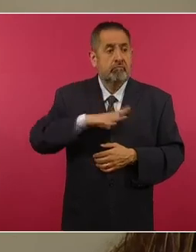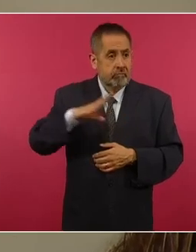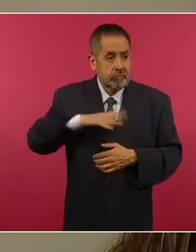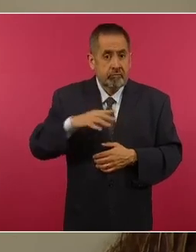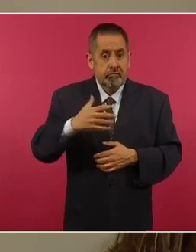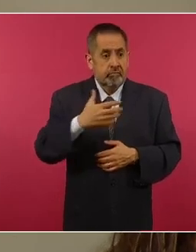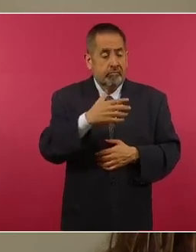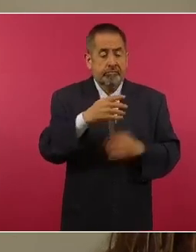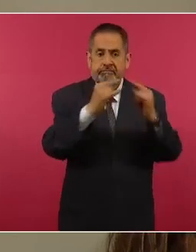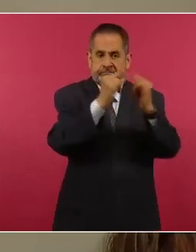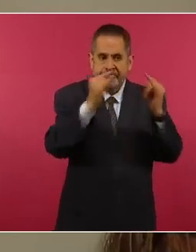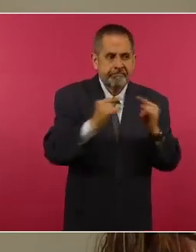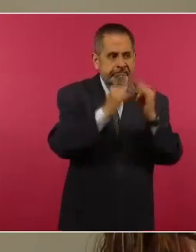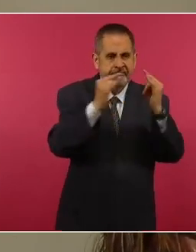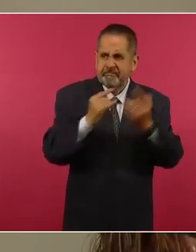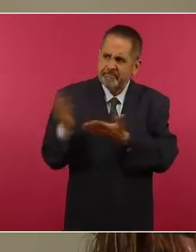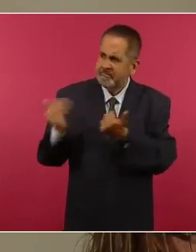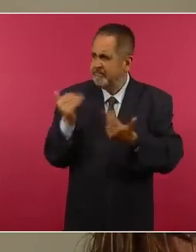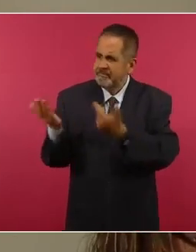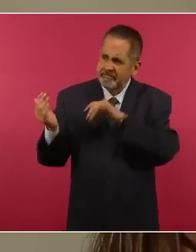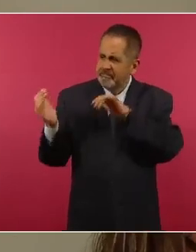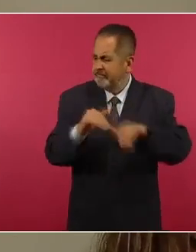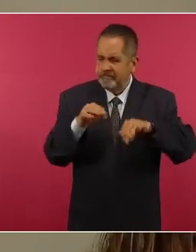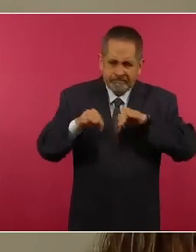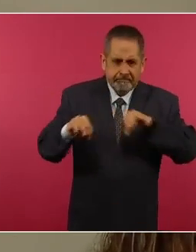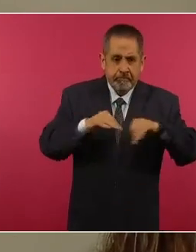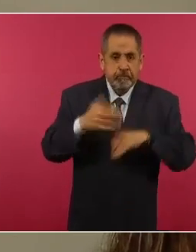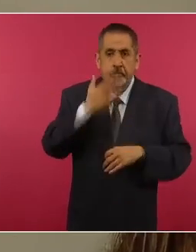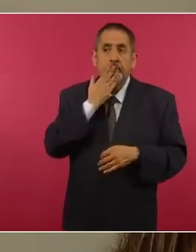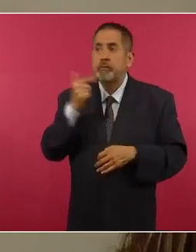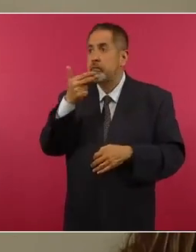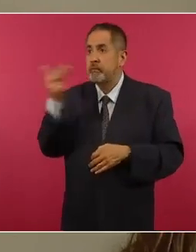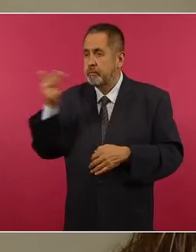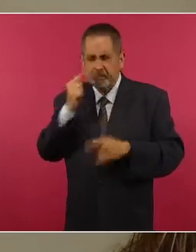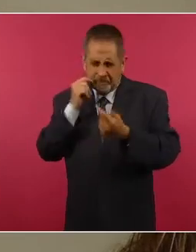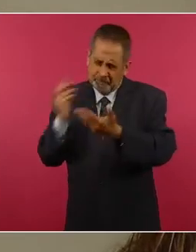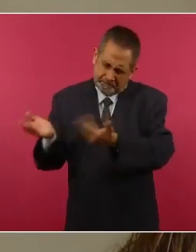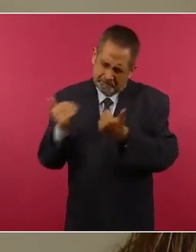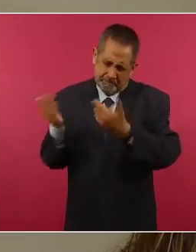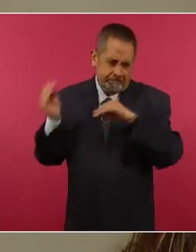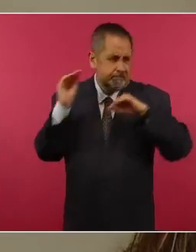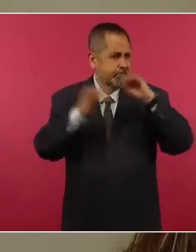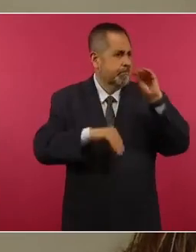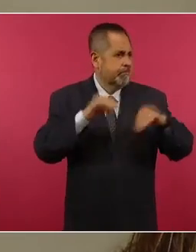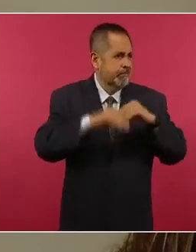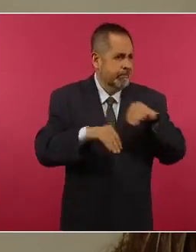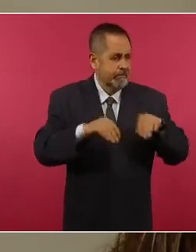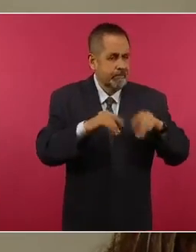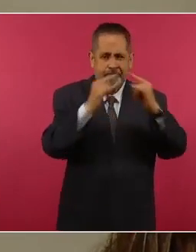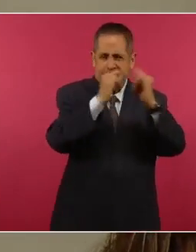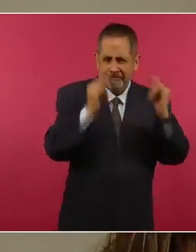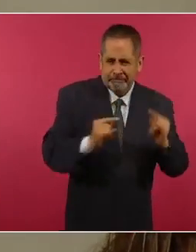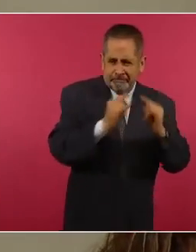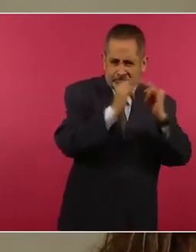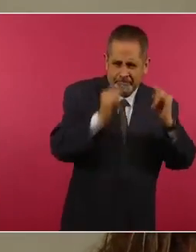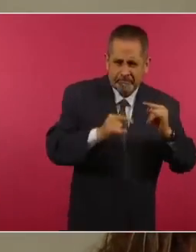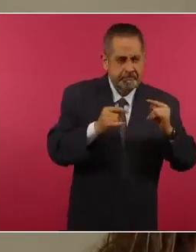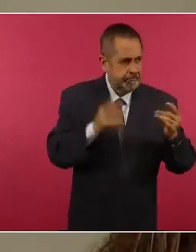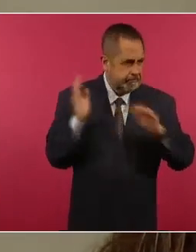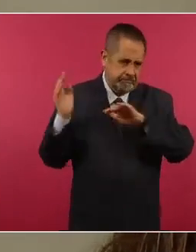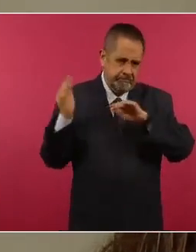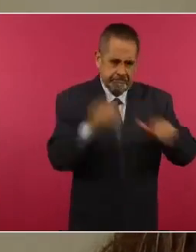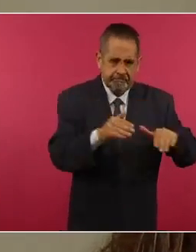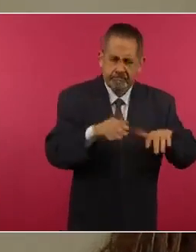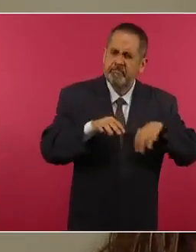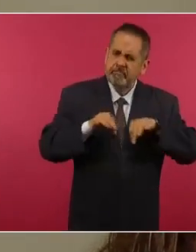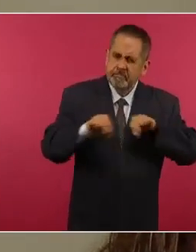incluso, porque Samsung, era tanta la insuficiencia de hoteles y todo eso, que se tuvo que generar campamentos y eso